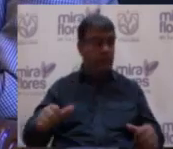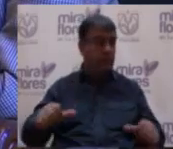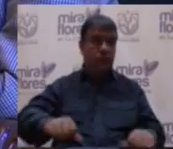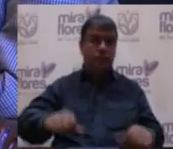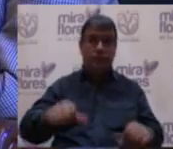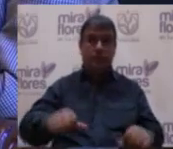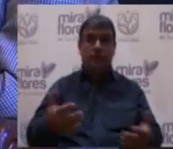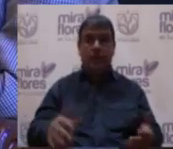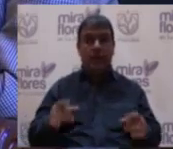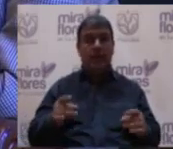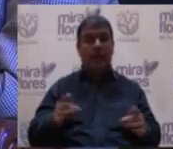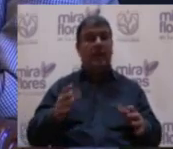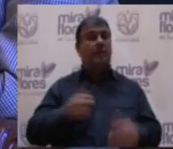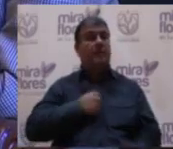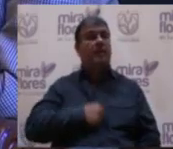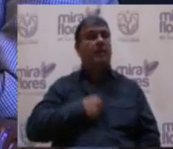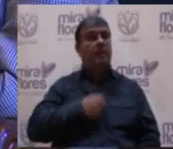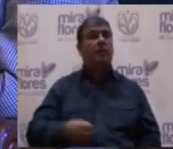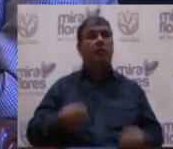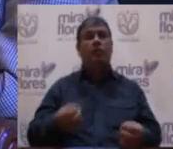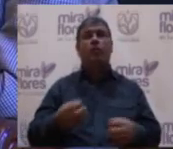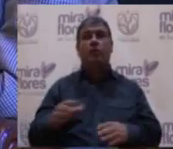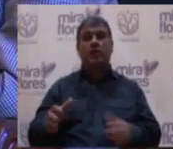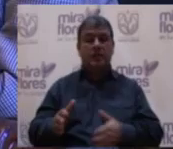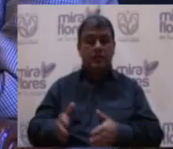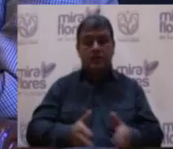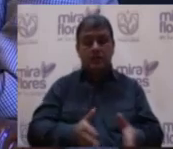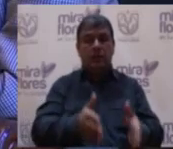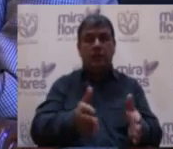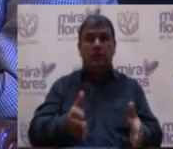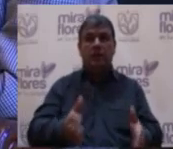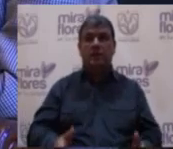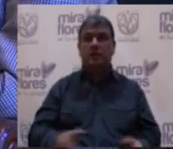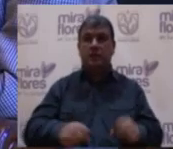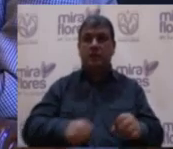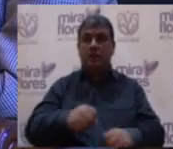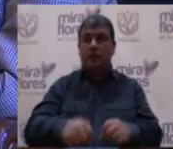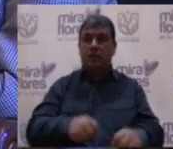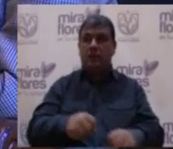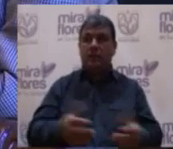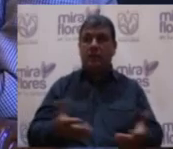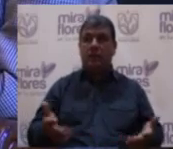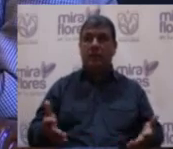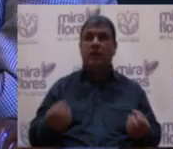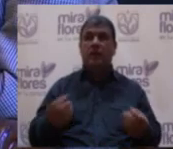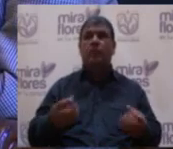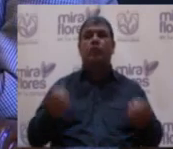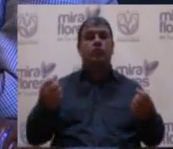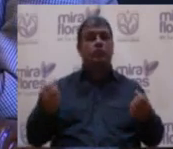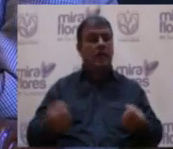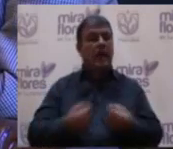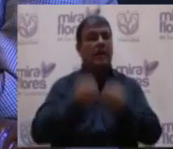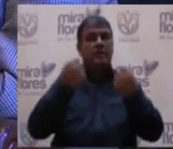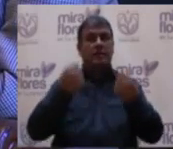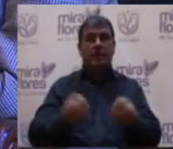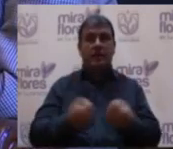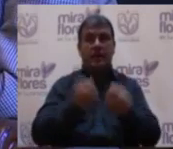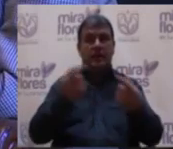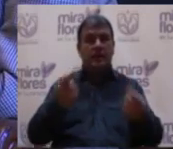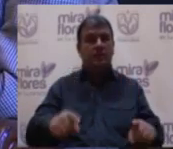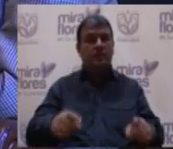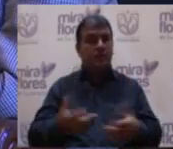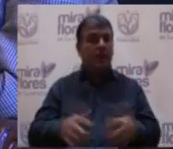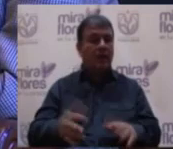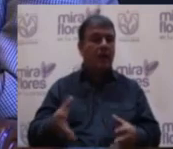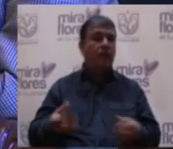Es lamentable cómo se hacen ciclovías que causan muchísimos accidentes, porque sí los